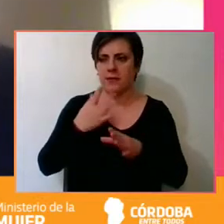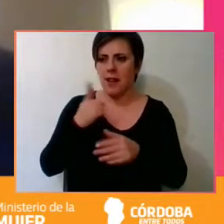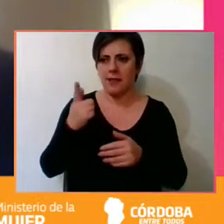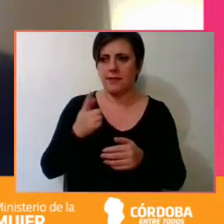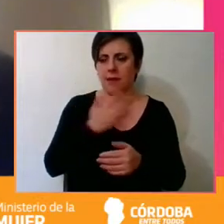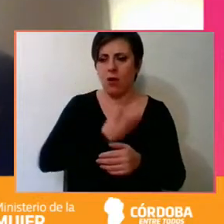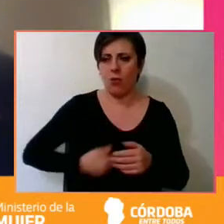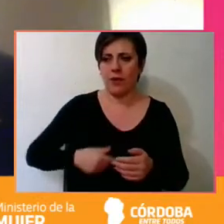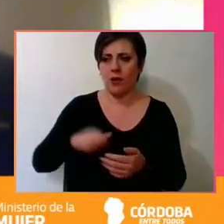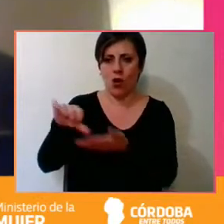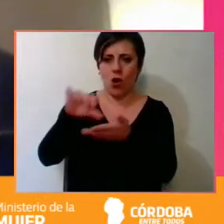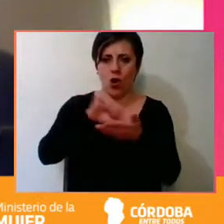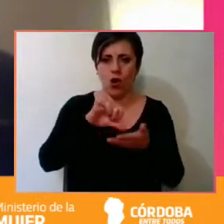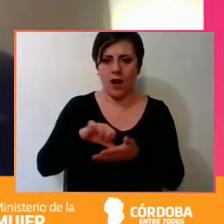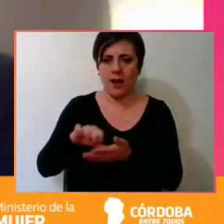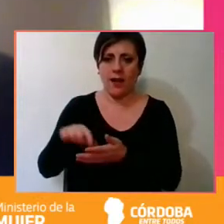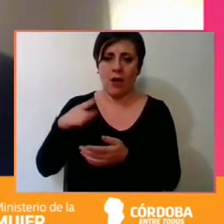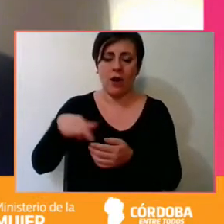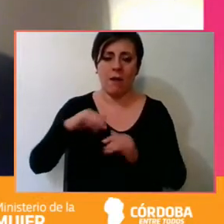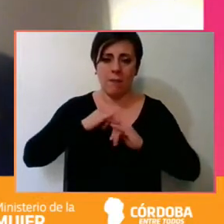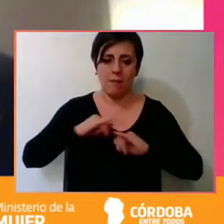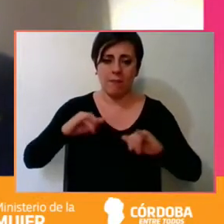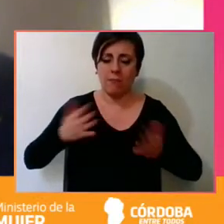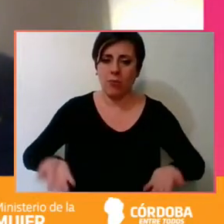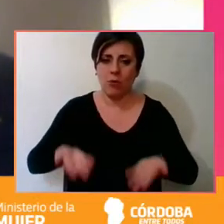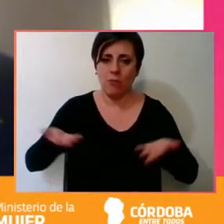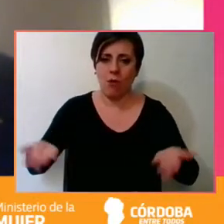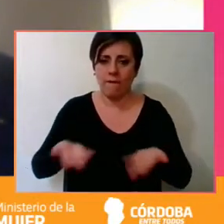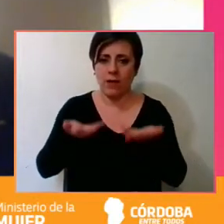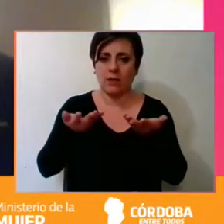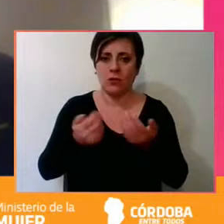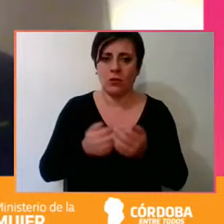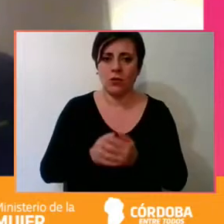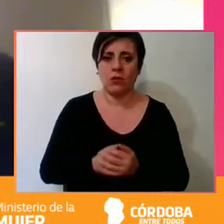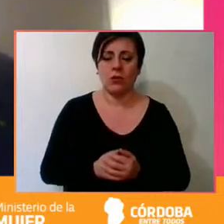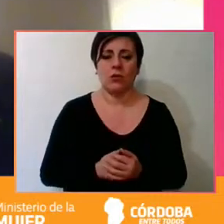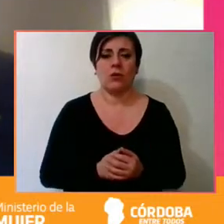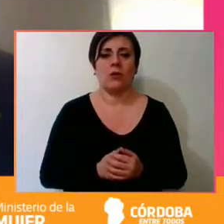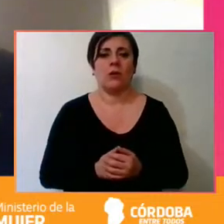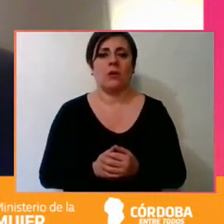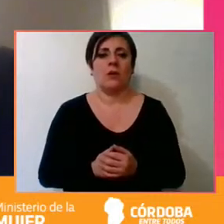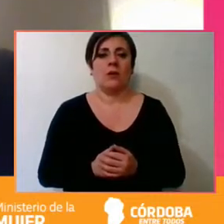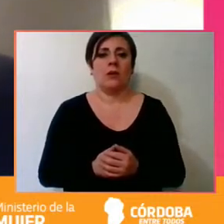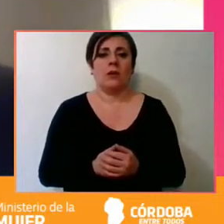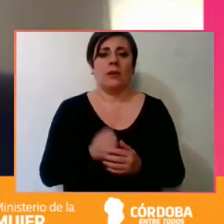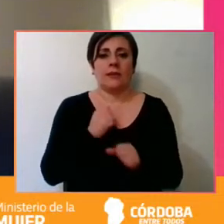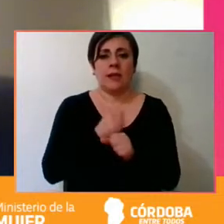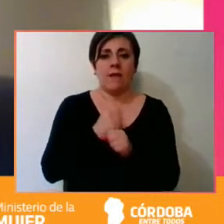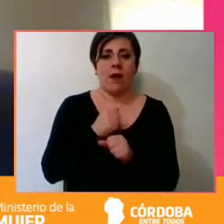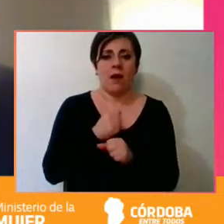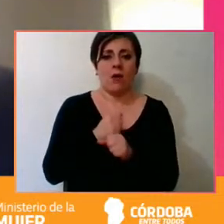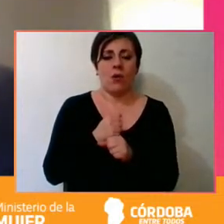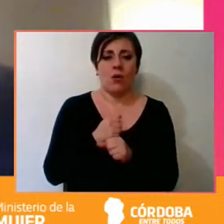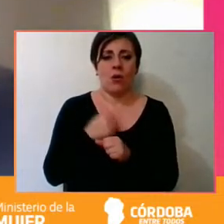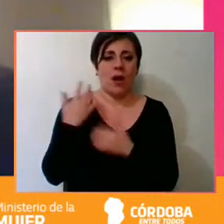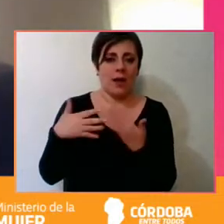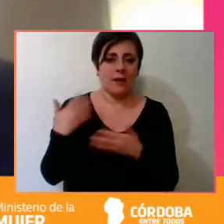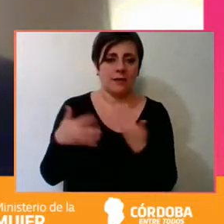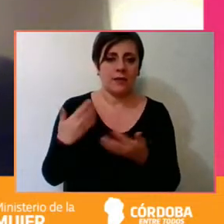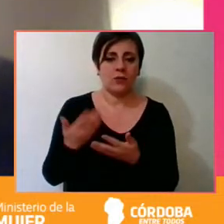todo, estamos promoviendo, en estos meses se va a institucionalizar un trabajo que venimos haciendo de la